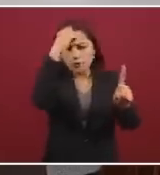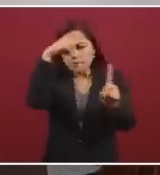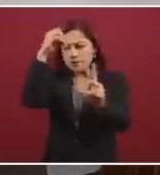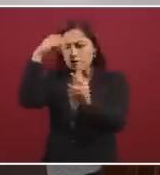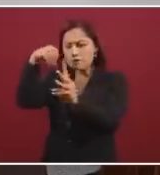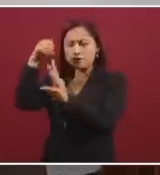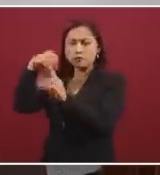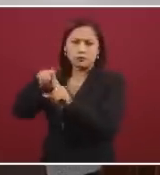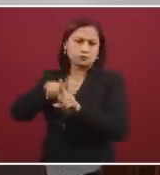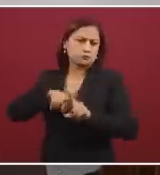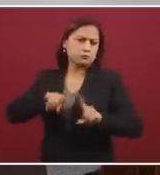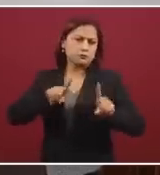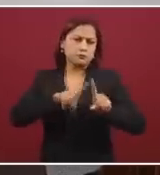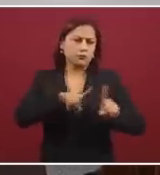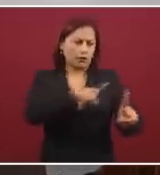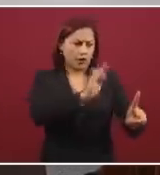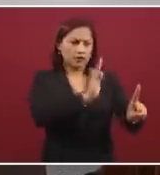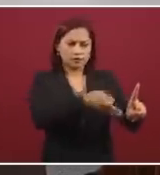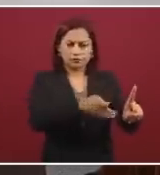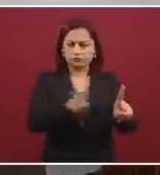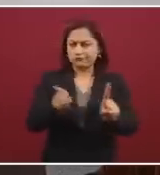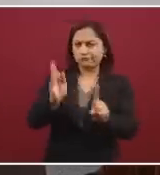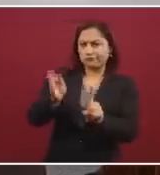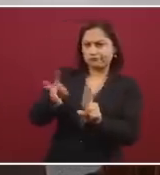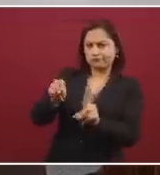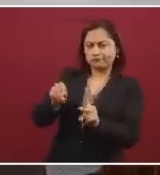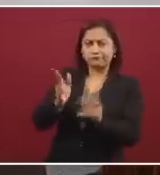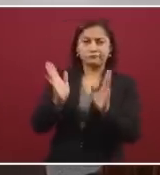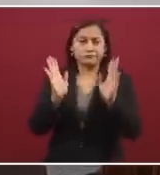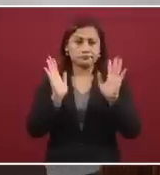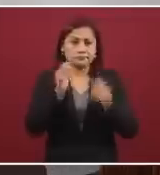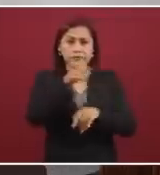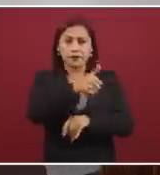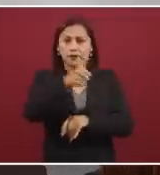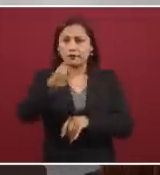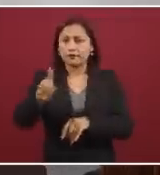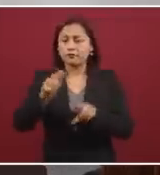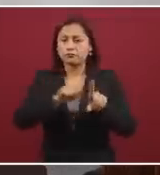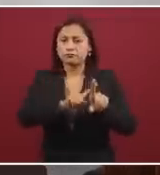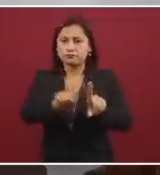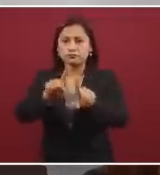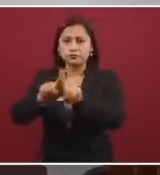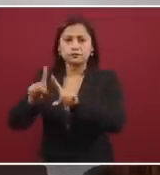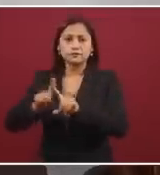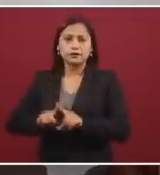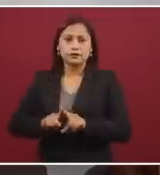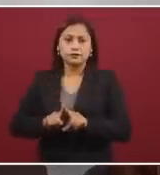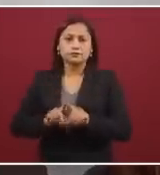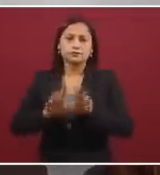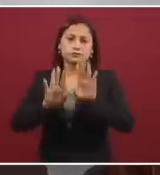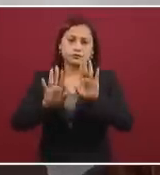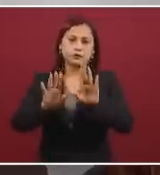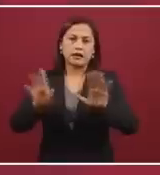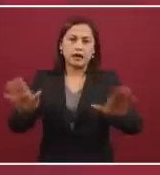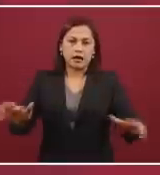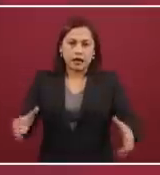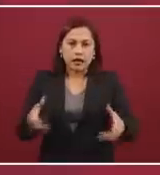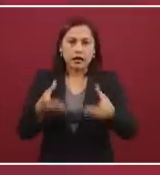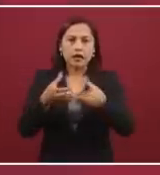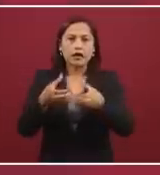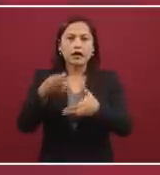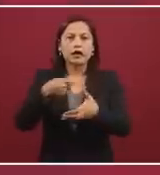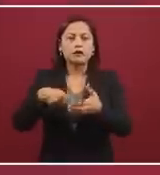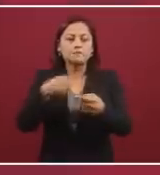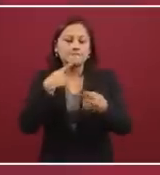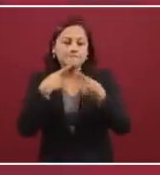contra para eso se tiene un tribunal y